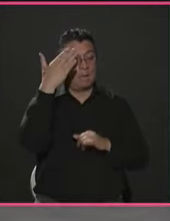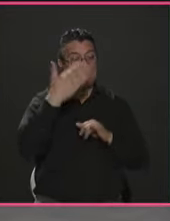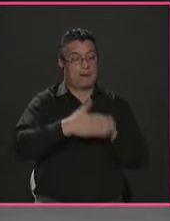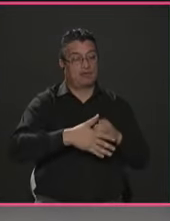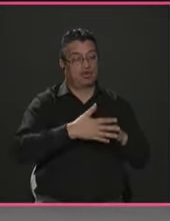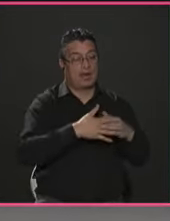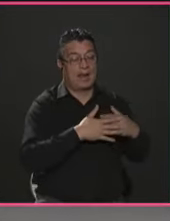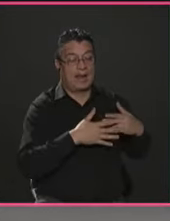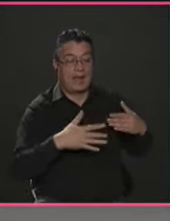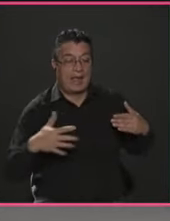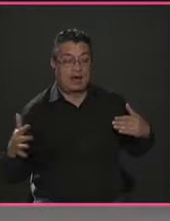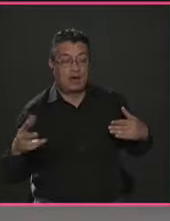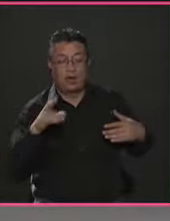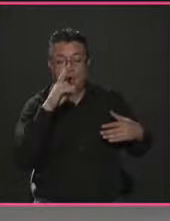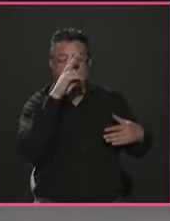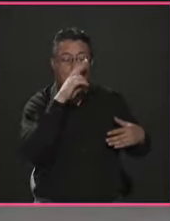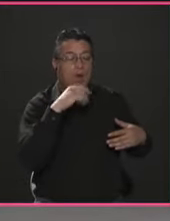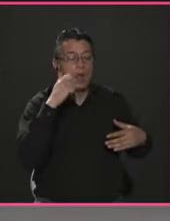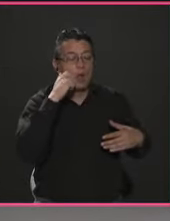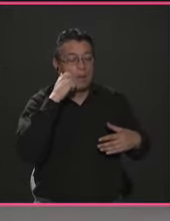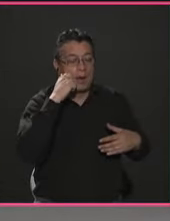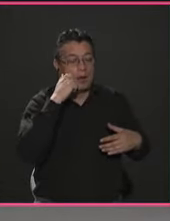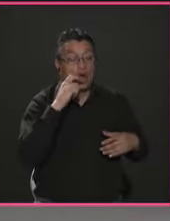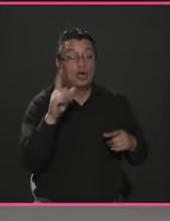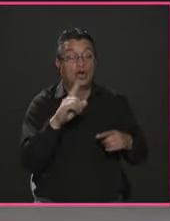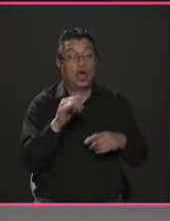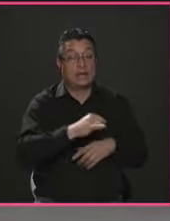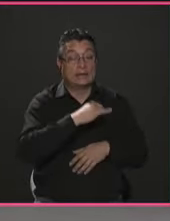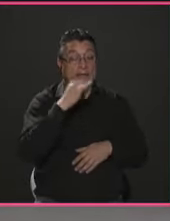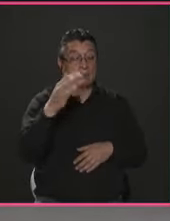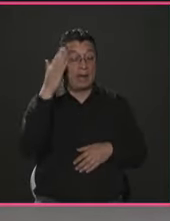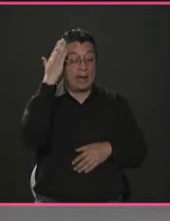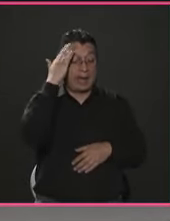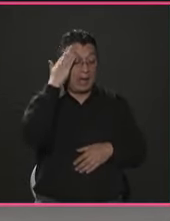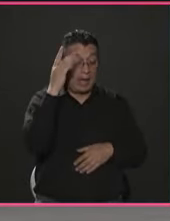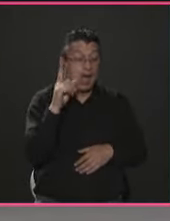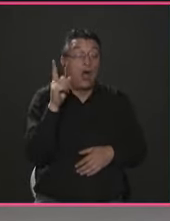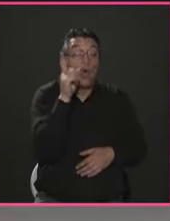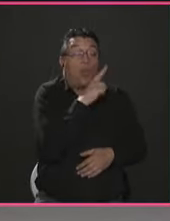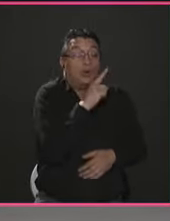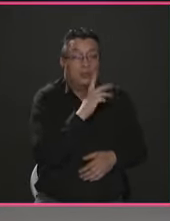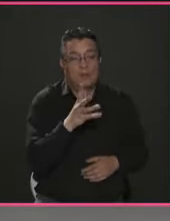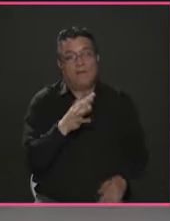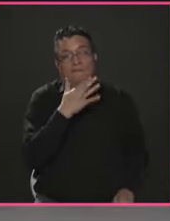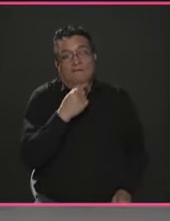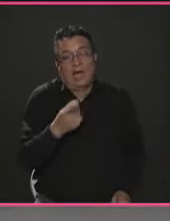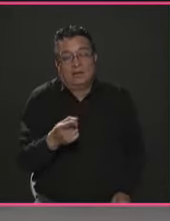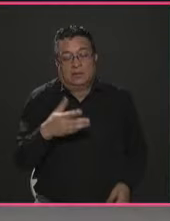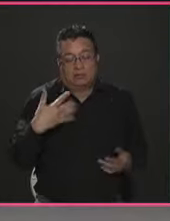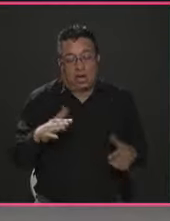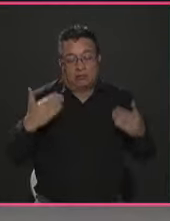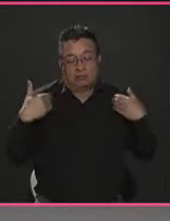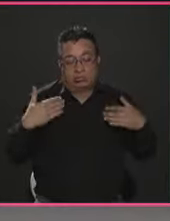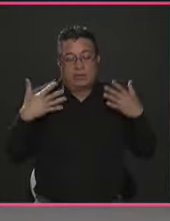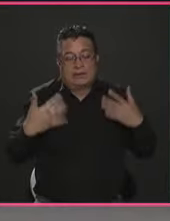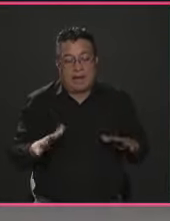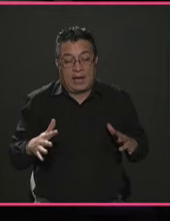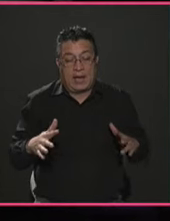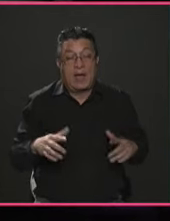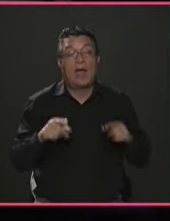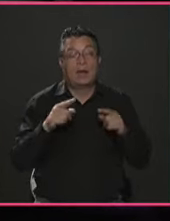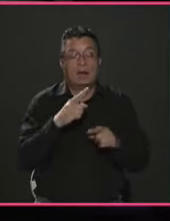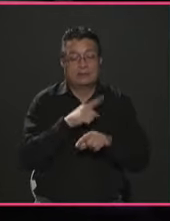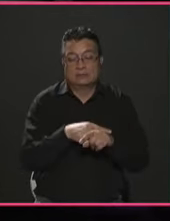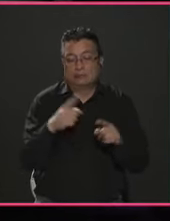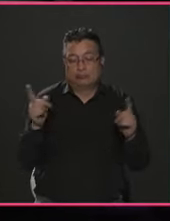plazo como lo humanos o sea No necesariamente se recuerden de lo último que pasó porque eso es simple ya ya lo hicimos el ejercicio porque es bastante